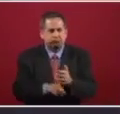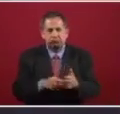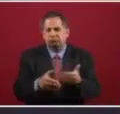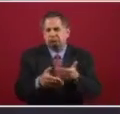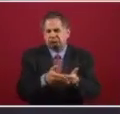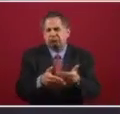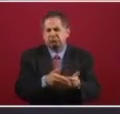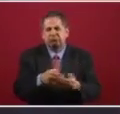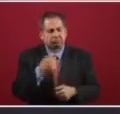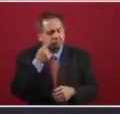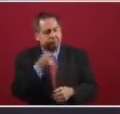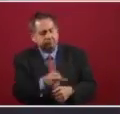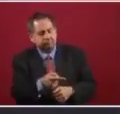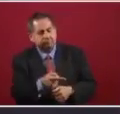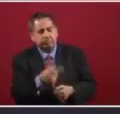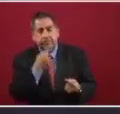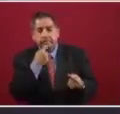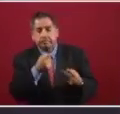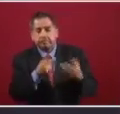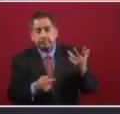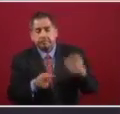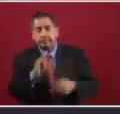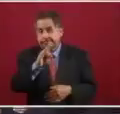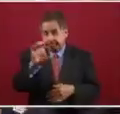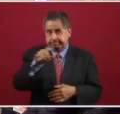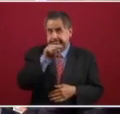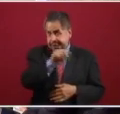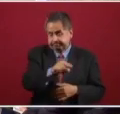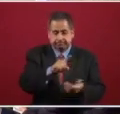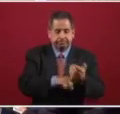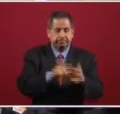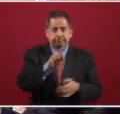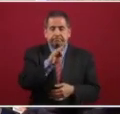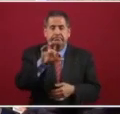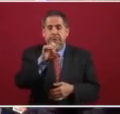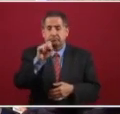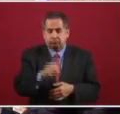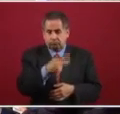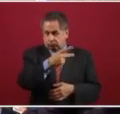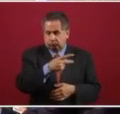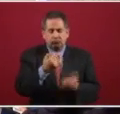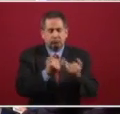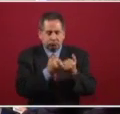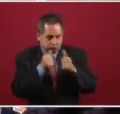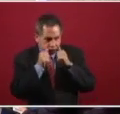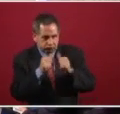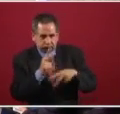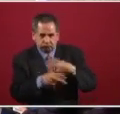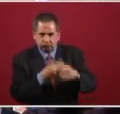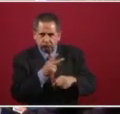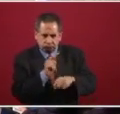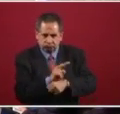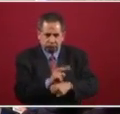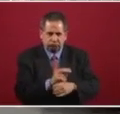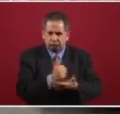plazo de todas esas demandas, tanto de la Baja California como de la Baja California Sur. Muchas